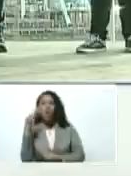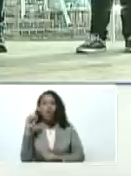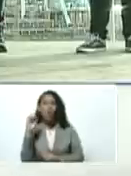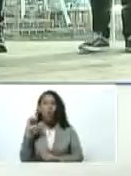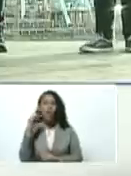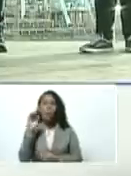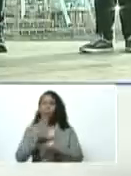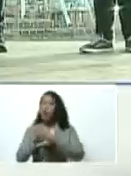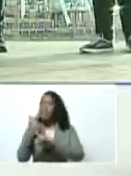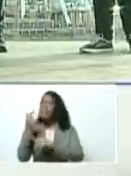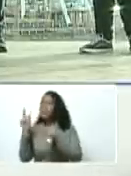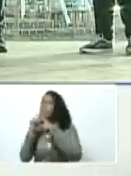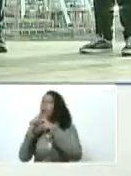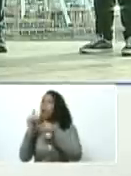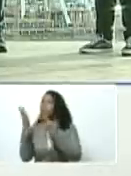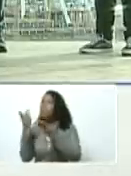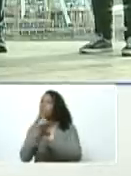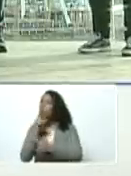así?